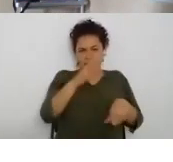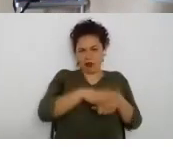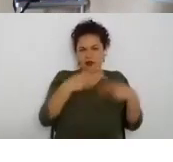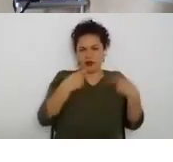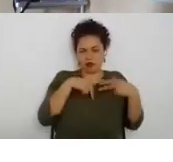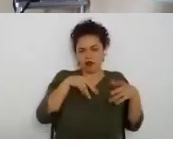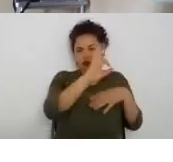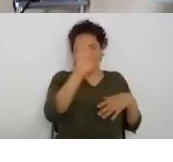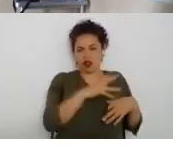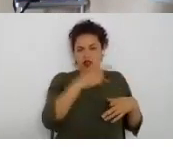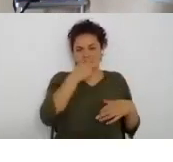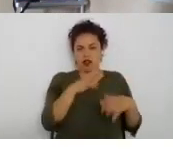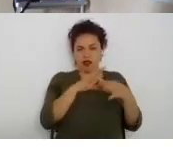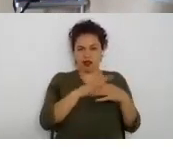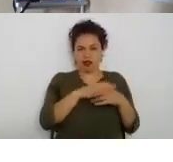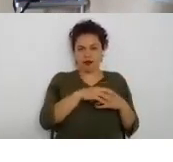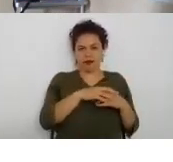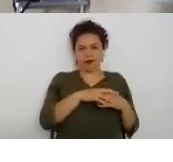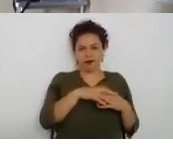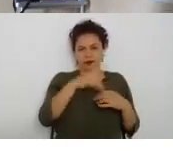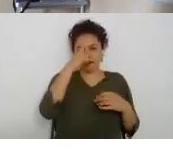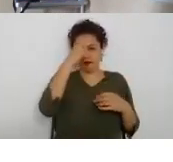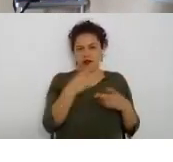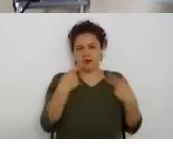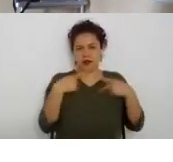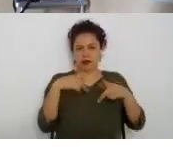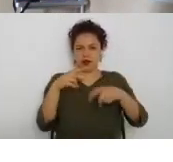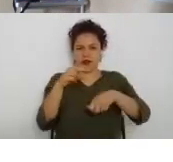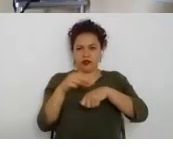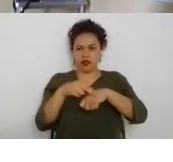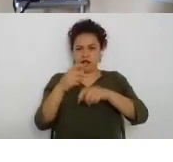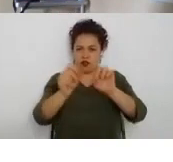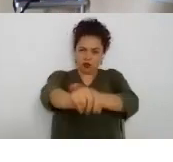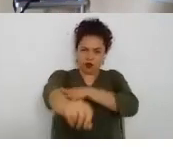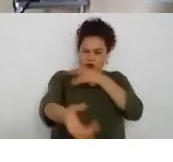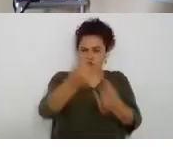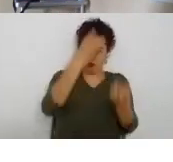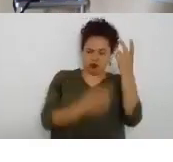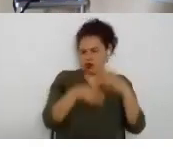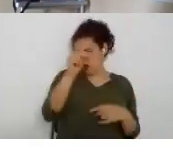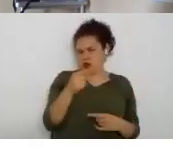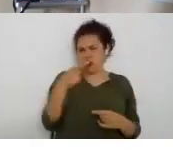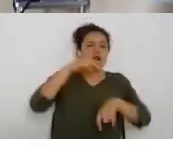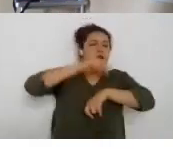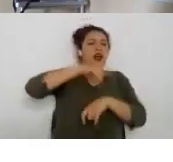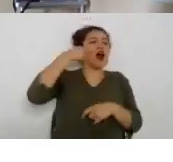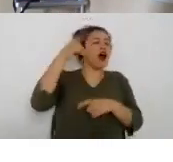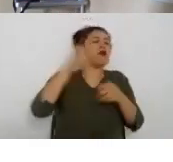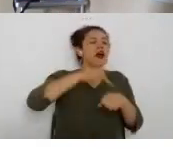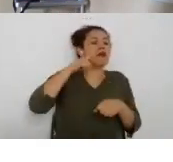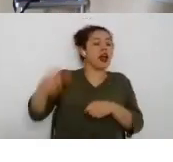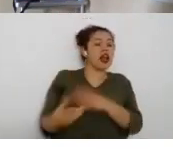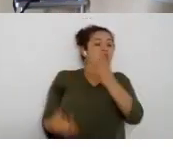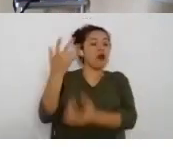en porcentajes. ¿Ok? El paramédico no me va a decir, ah, se quemó todo el brazo. O le va a decir al médico cuando llegue al hospital, se quemó el